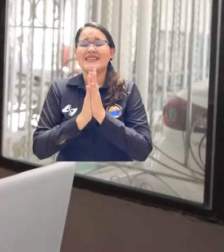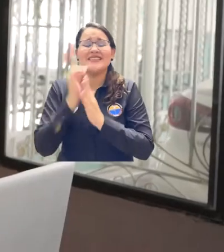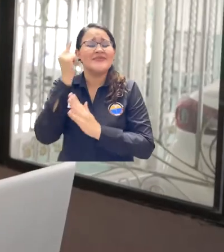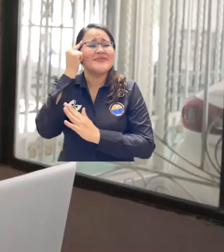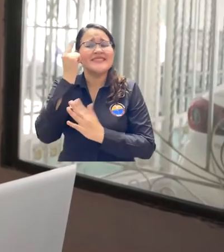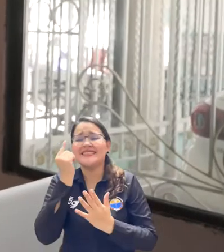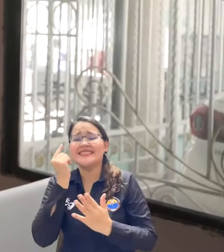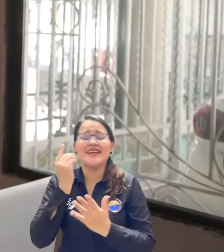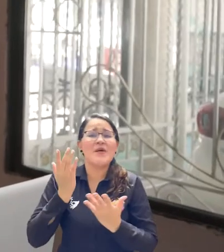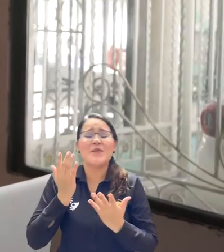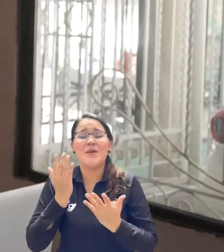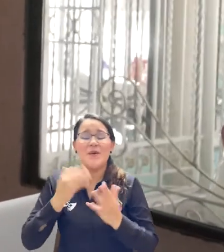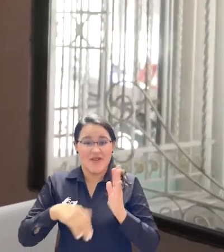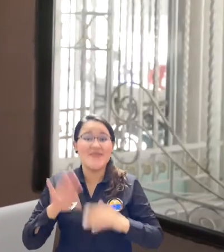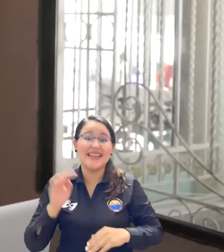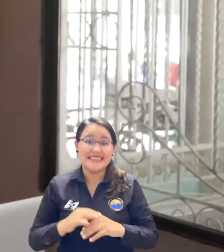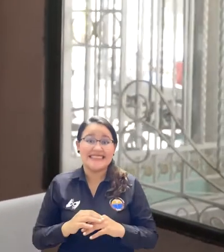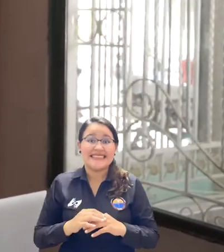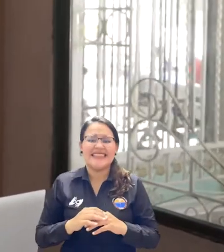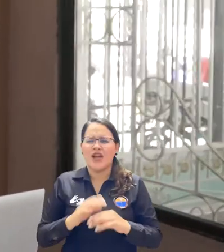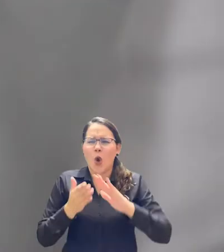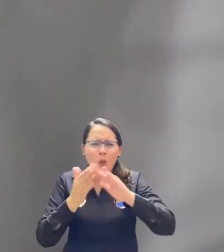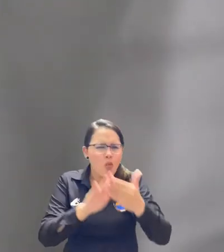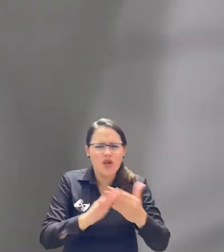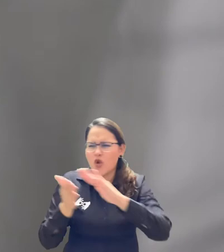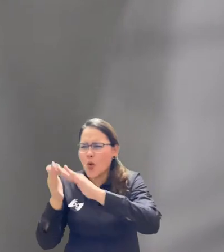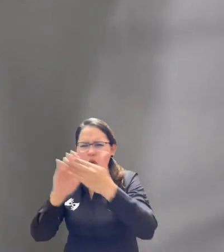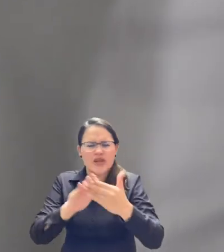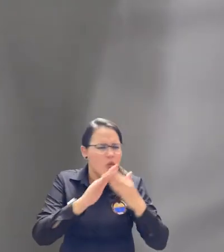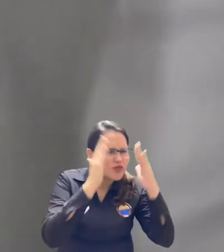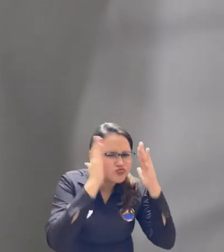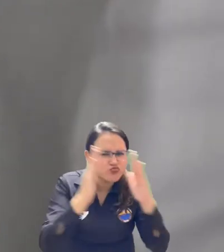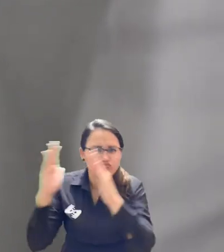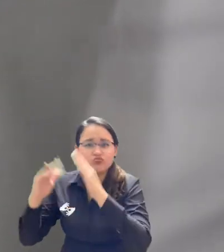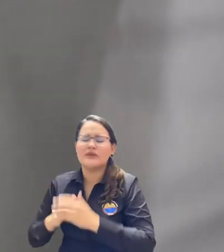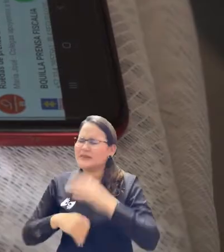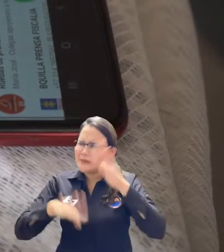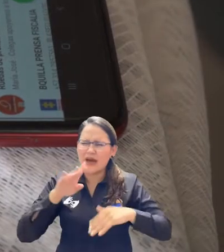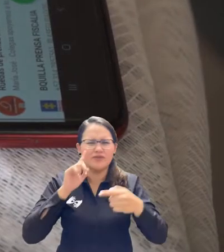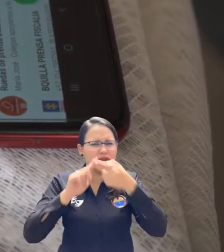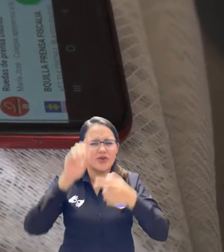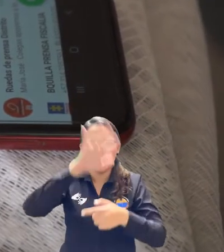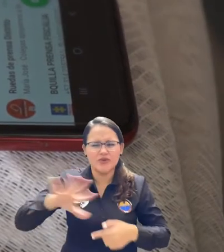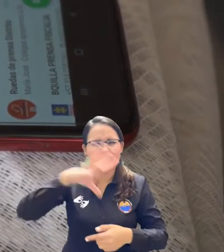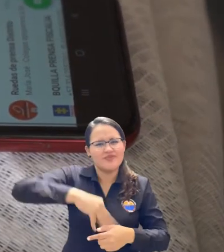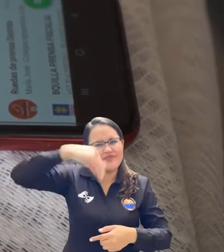es uno de los grandes objetivos de este programa, siempre es tratar de impulsar a nuestro departamento, a nuestro